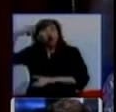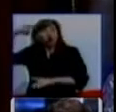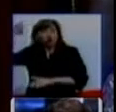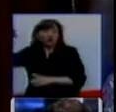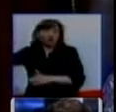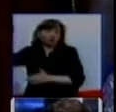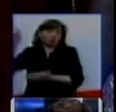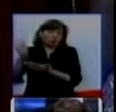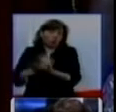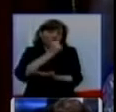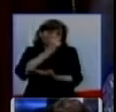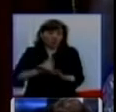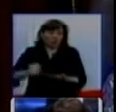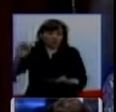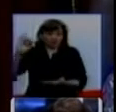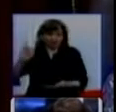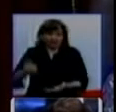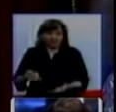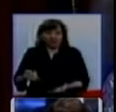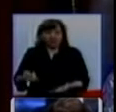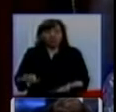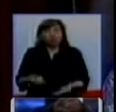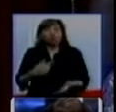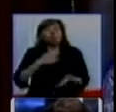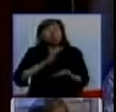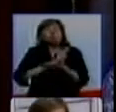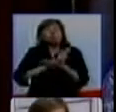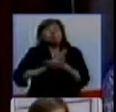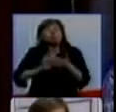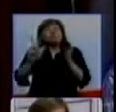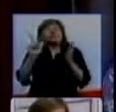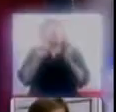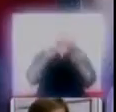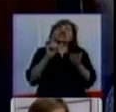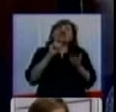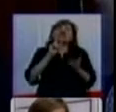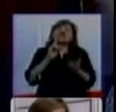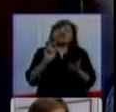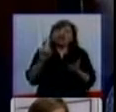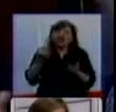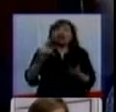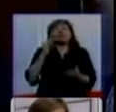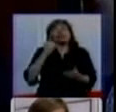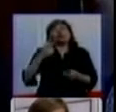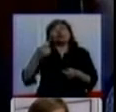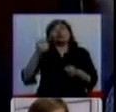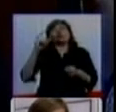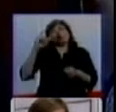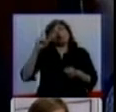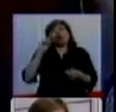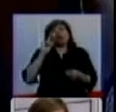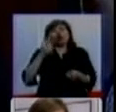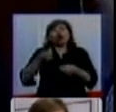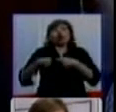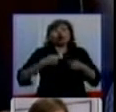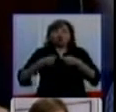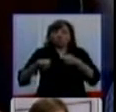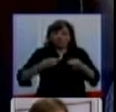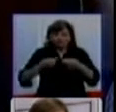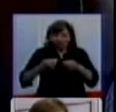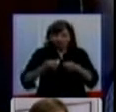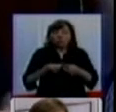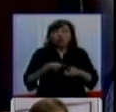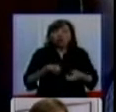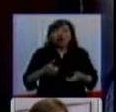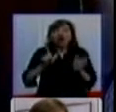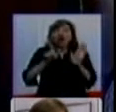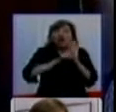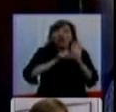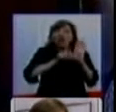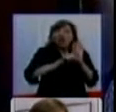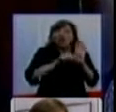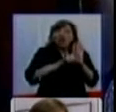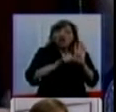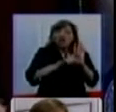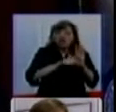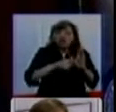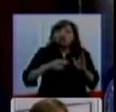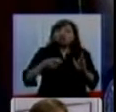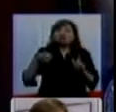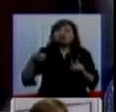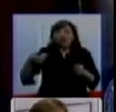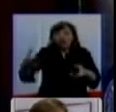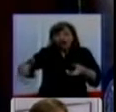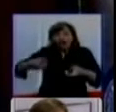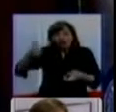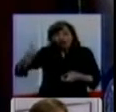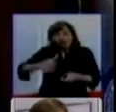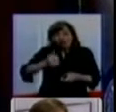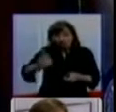Congreso. Una nueva ley de adopción. La ley de adopción no puede esperar la reunificación de ambos códigos,